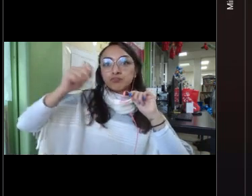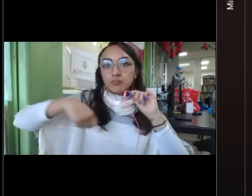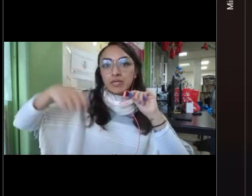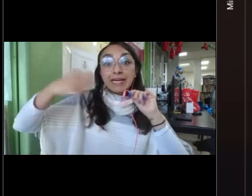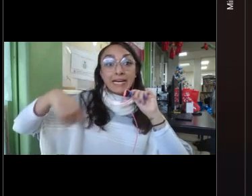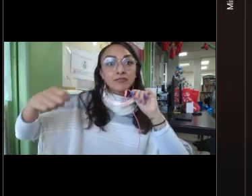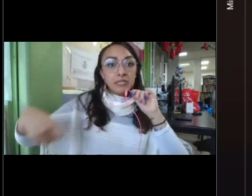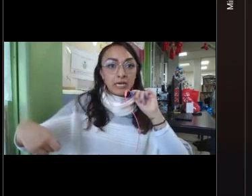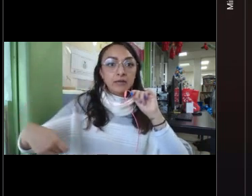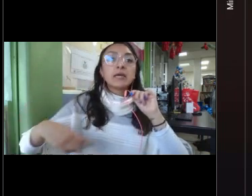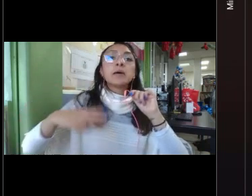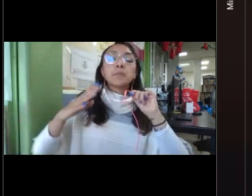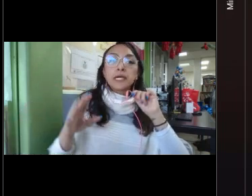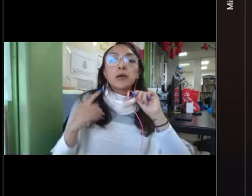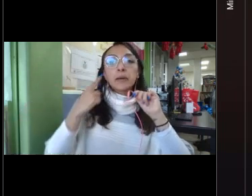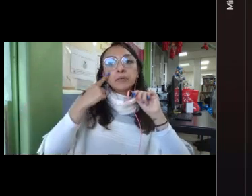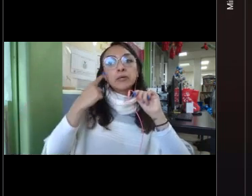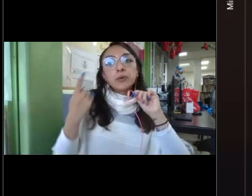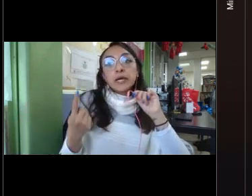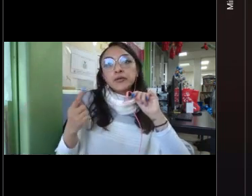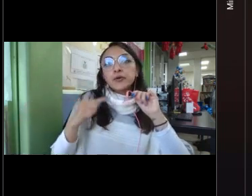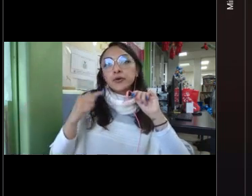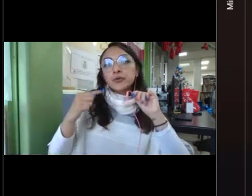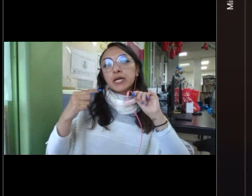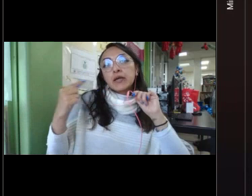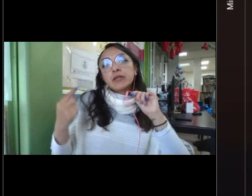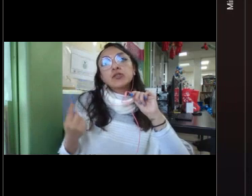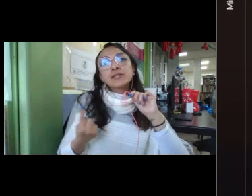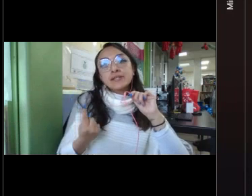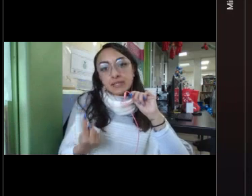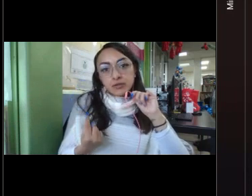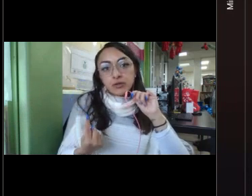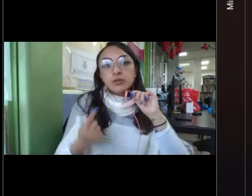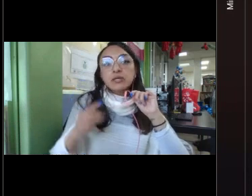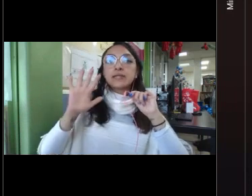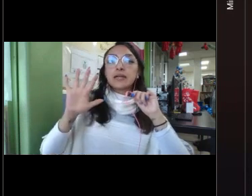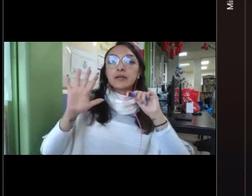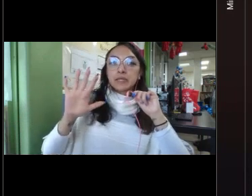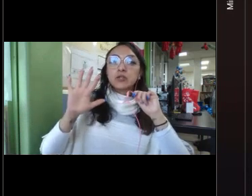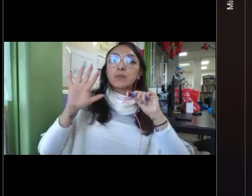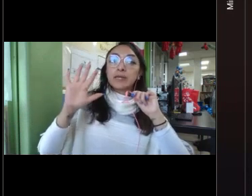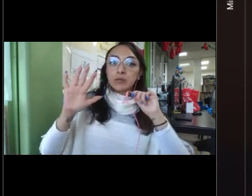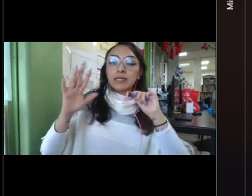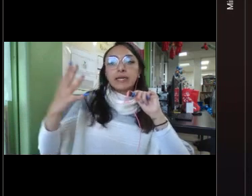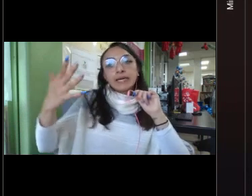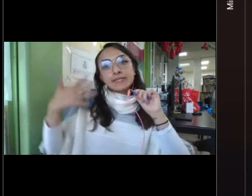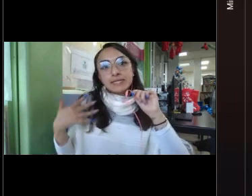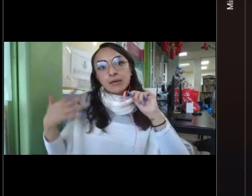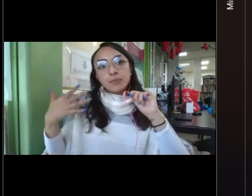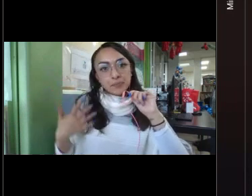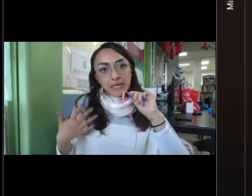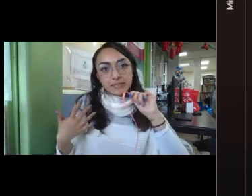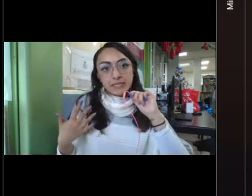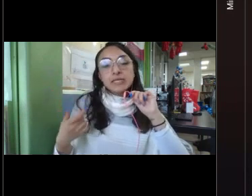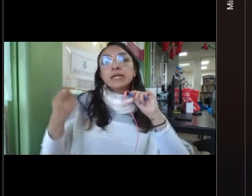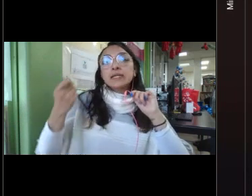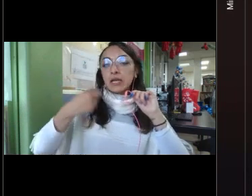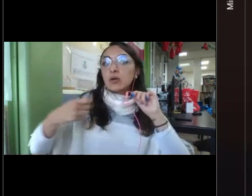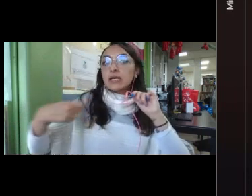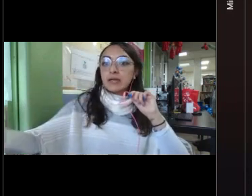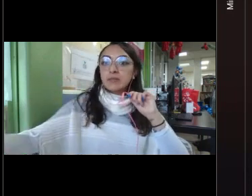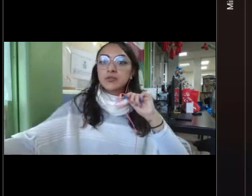de grafía, porque lo van vinculando con un elemento distinto, que es el elemento manual, que les hace